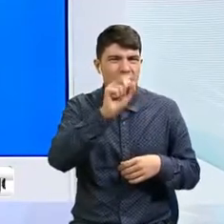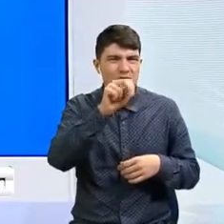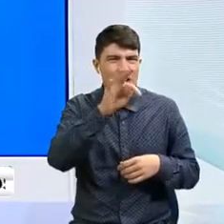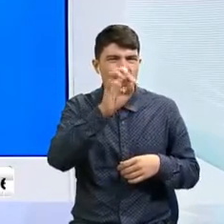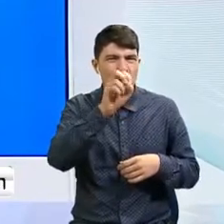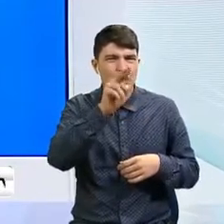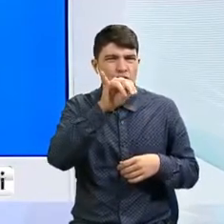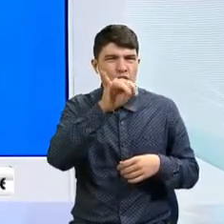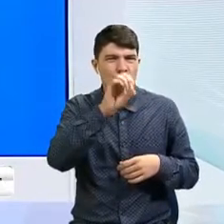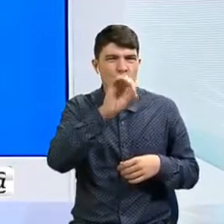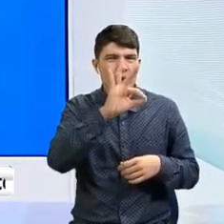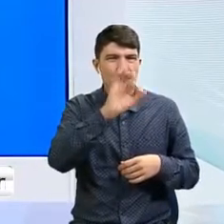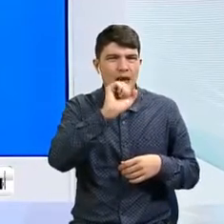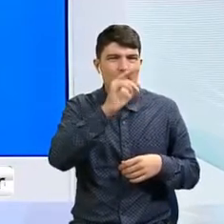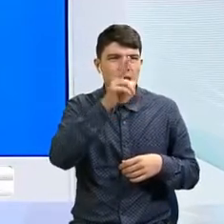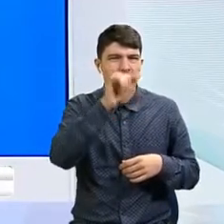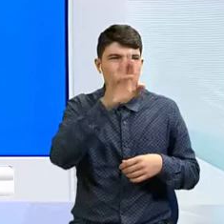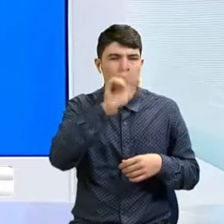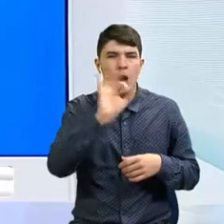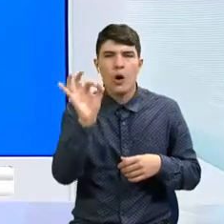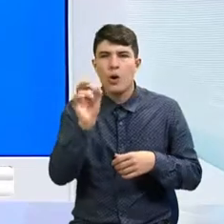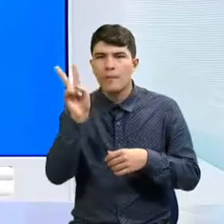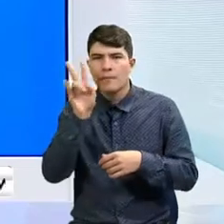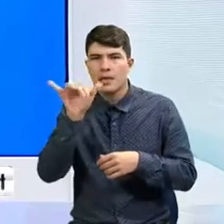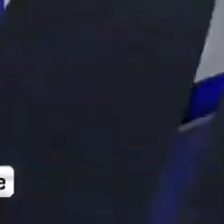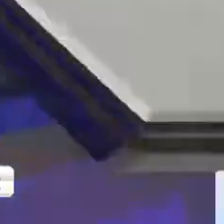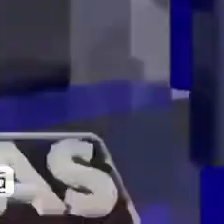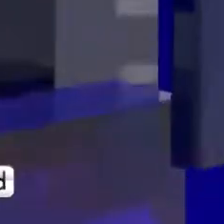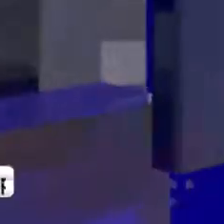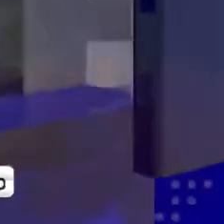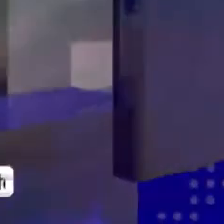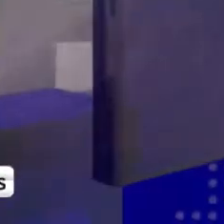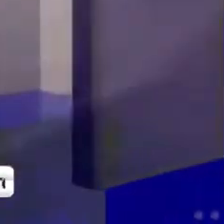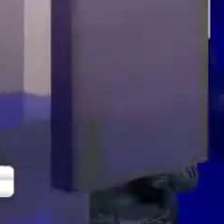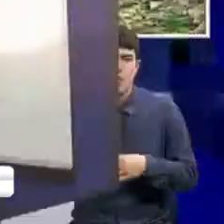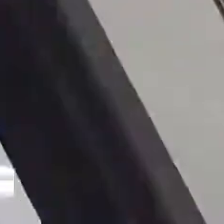adelante hater y que ha pasado precisamente con estos hechos